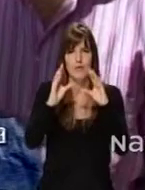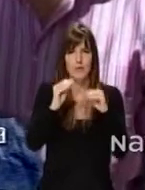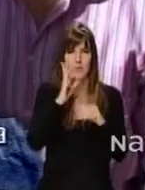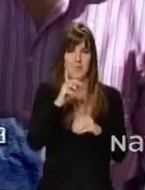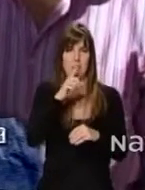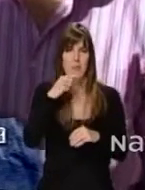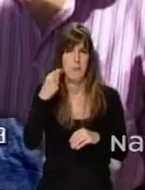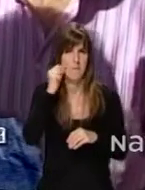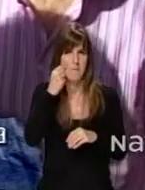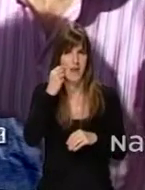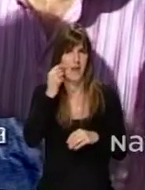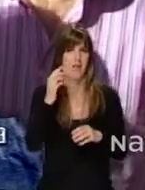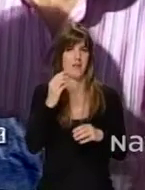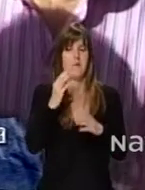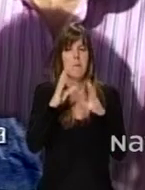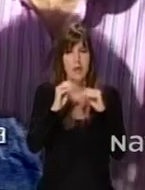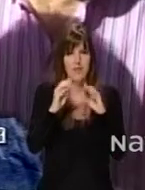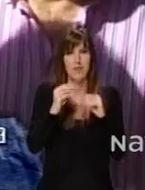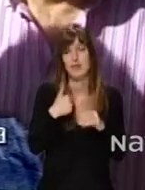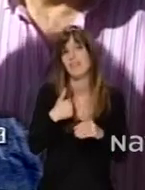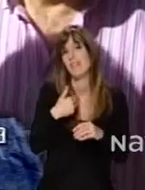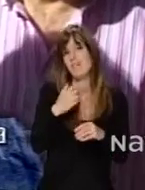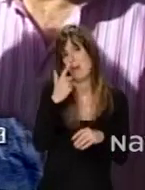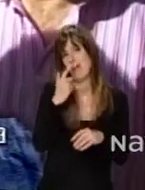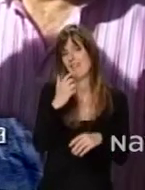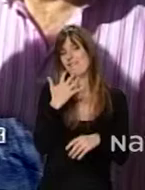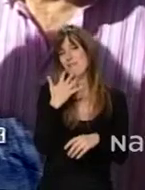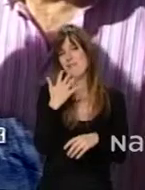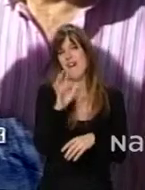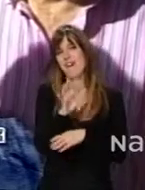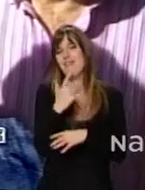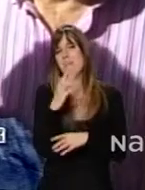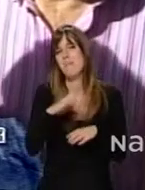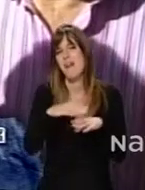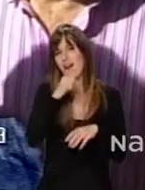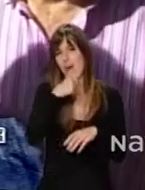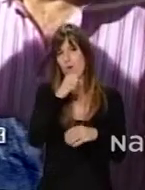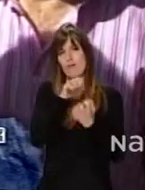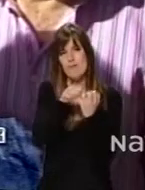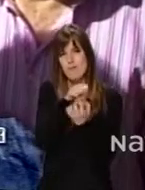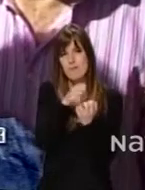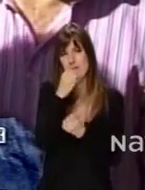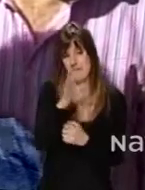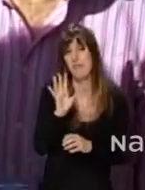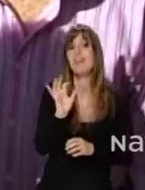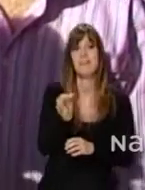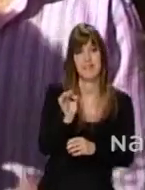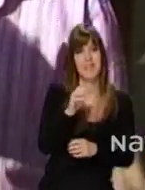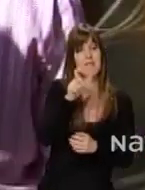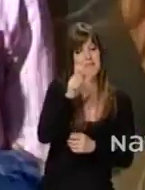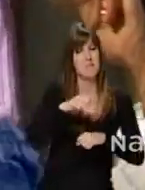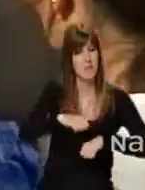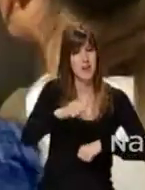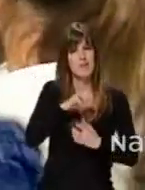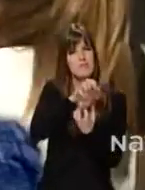miel y es un turrón blandito. Nosotros siempre decíamos que era turrón de abuelos, pero la verdad es que los abuelos lo agradecían bastante de que fuera blandito.